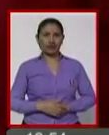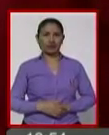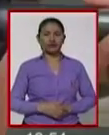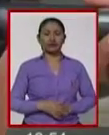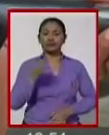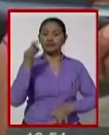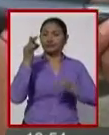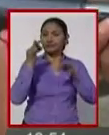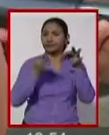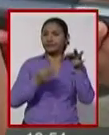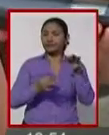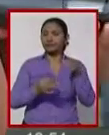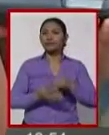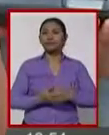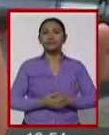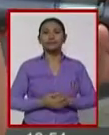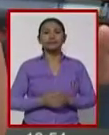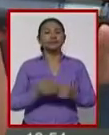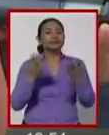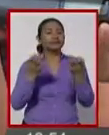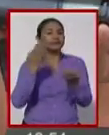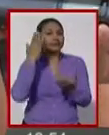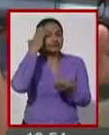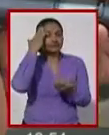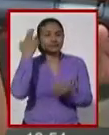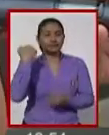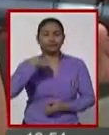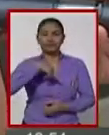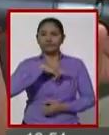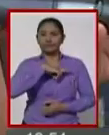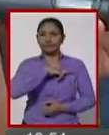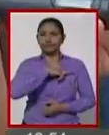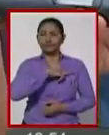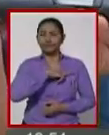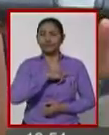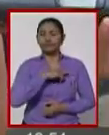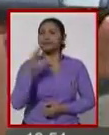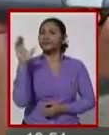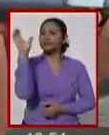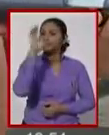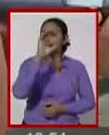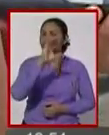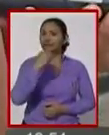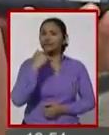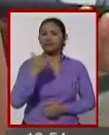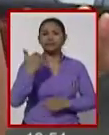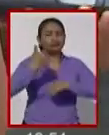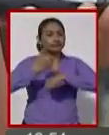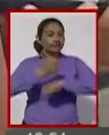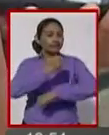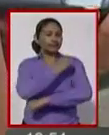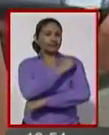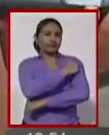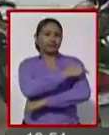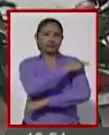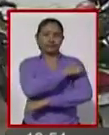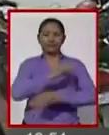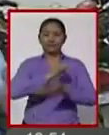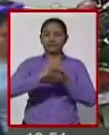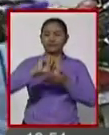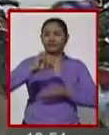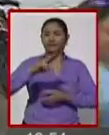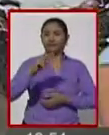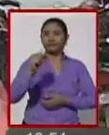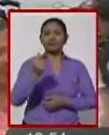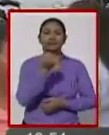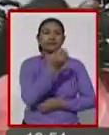pues si le interesa saber nosotros que nos busque, vamos a estar aquí en el Hospital San Juan de Dios